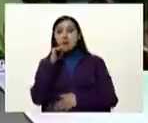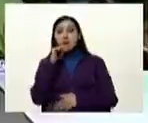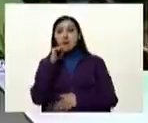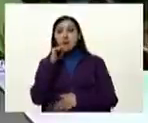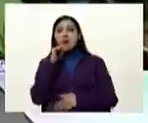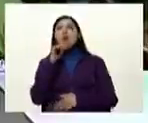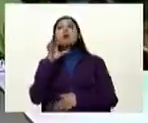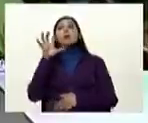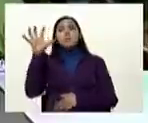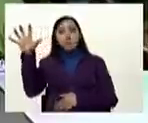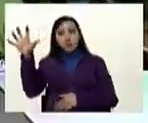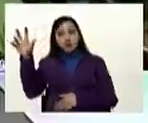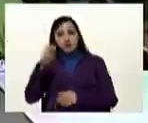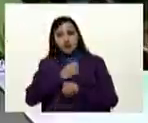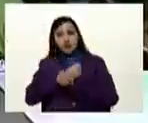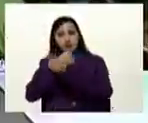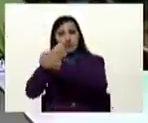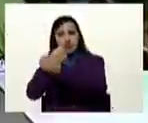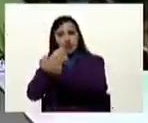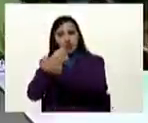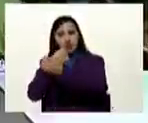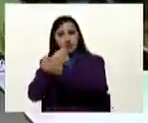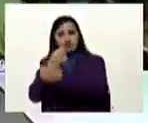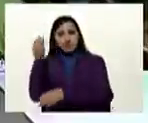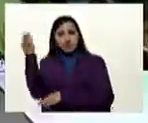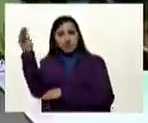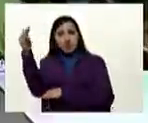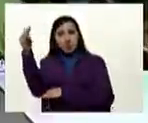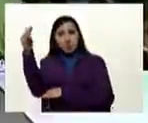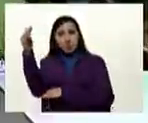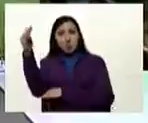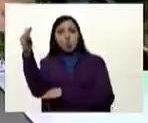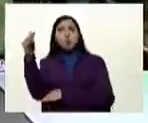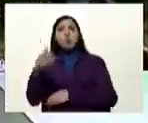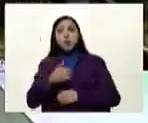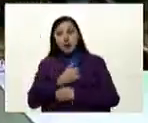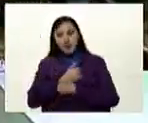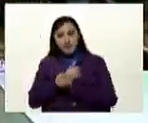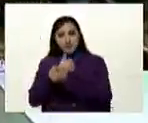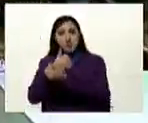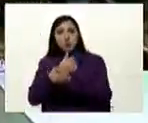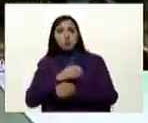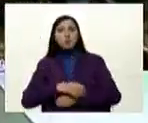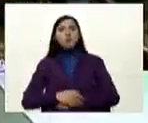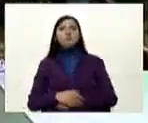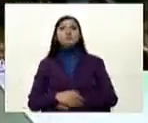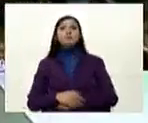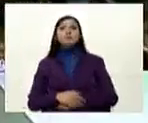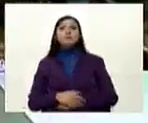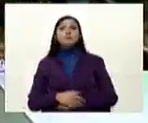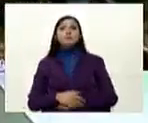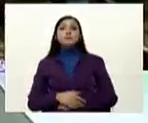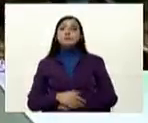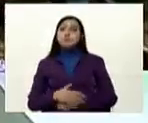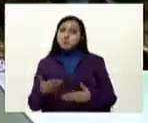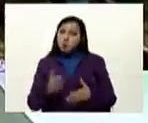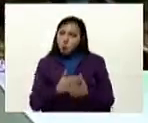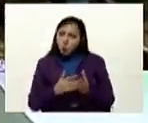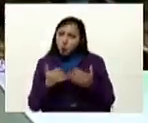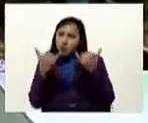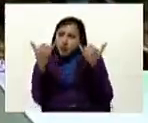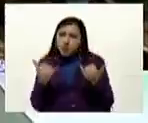de nuestra patria amada, el tricolor querido y amado. Ese tricolor lo compartimos